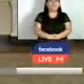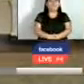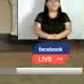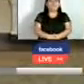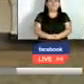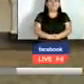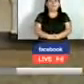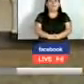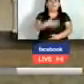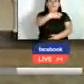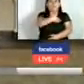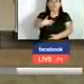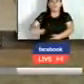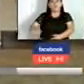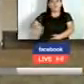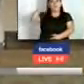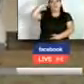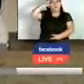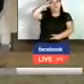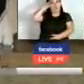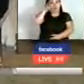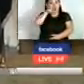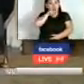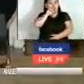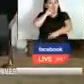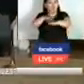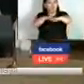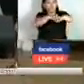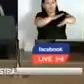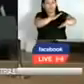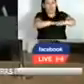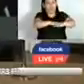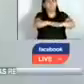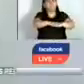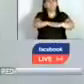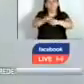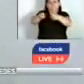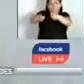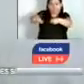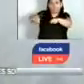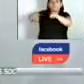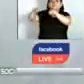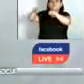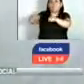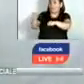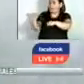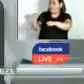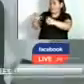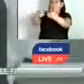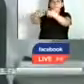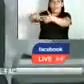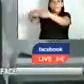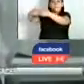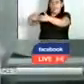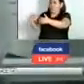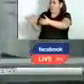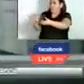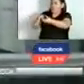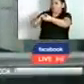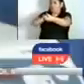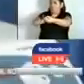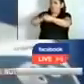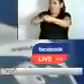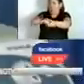El presidente Joe Biden en la Casa Blanca acaba de anunciar un histórico acuerdo entre dos rivales farmacéuticos que unirán fuerzas